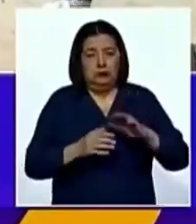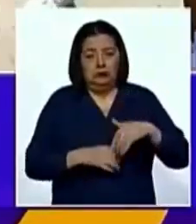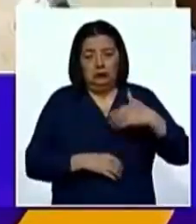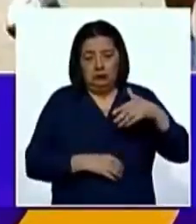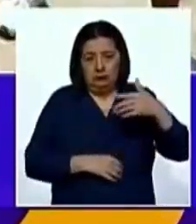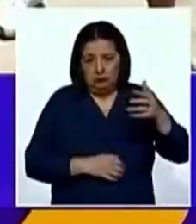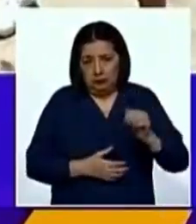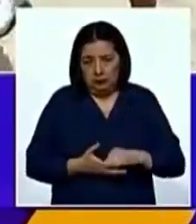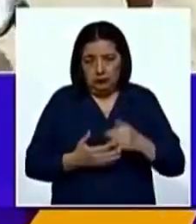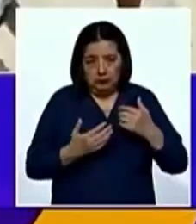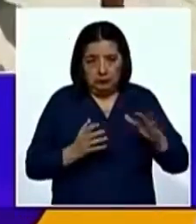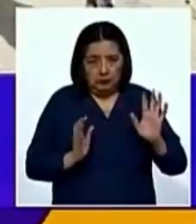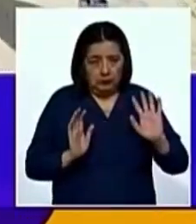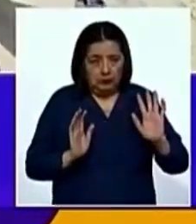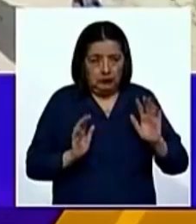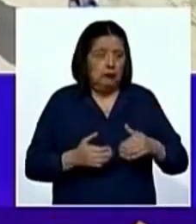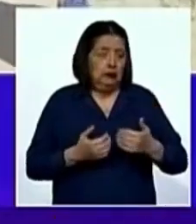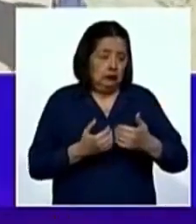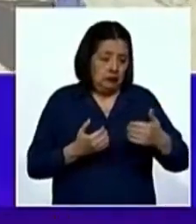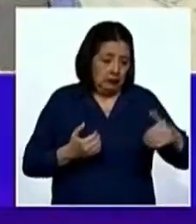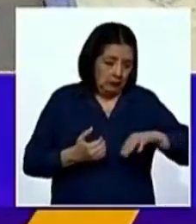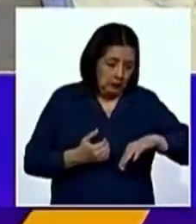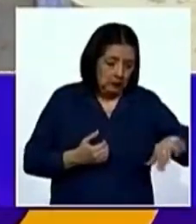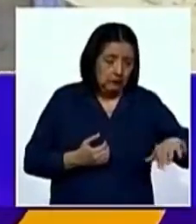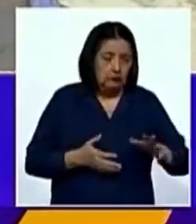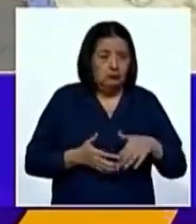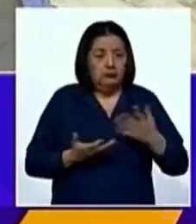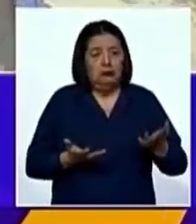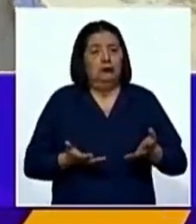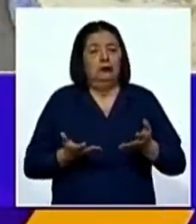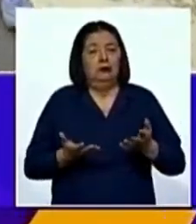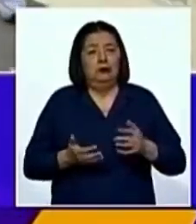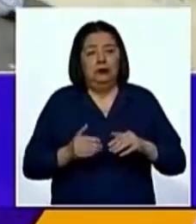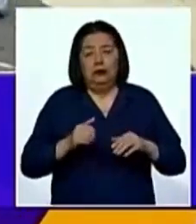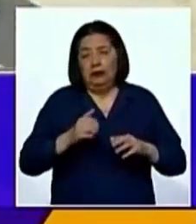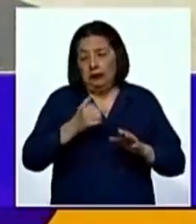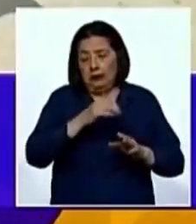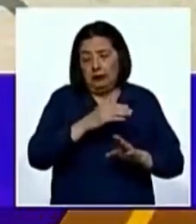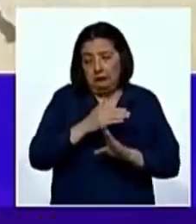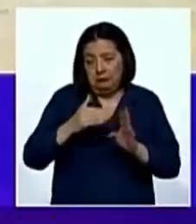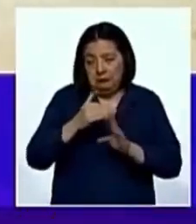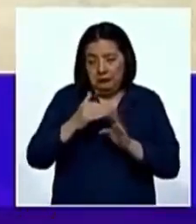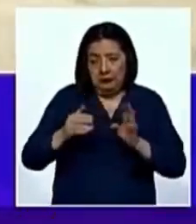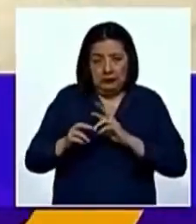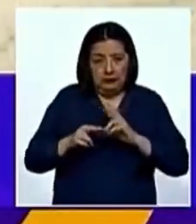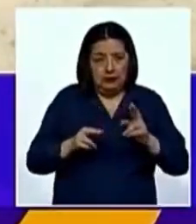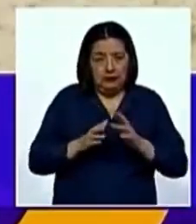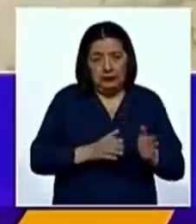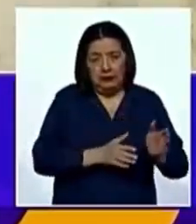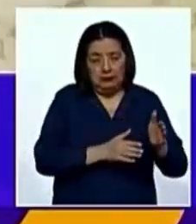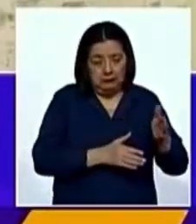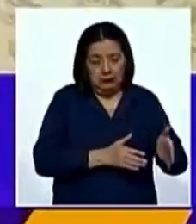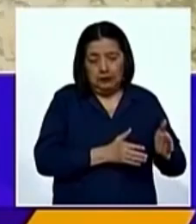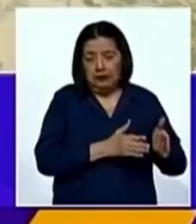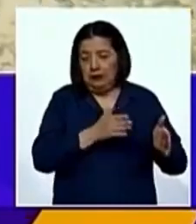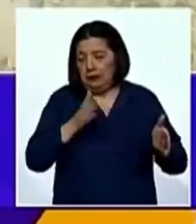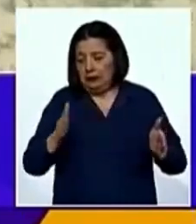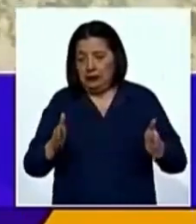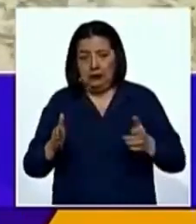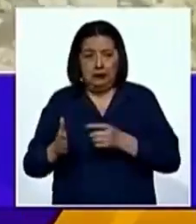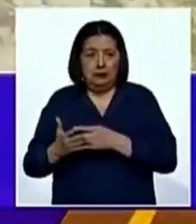horas, porque ya está aislado una parte, puede quedar a mitad del río, a ambos lados, márgenes, tanto izquierda y derecha de nuestras